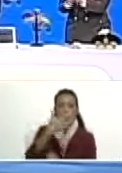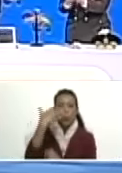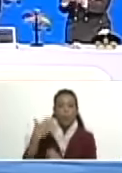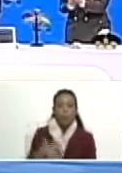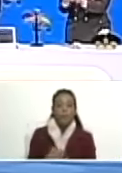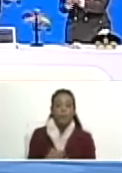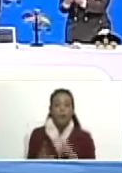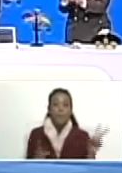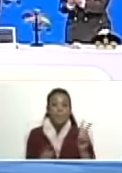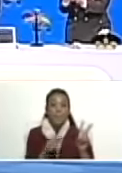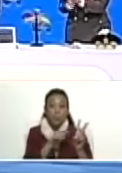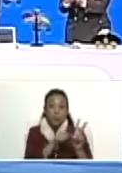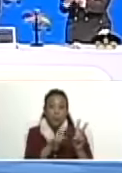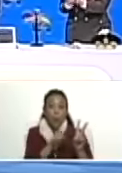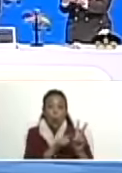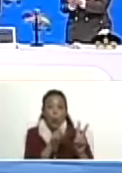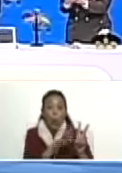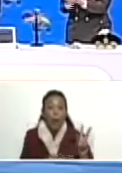Venezuela